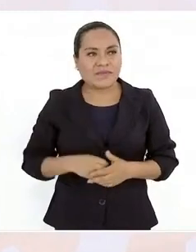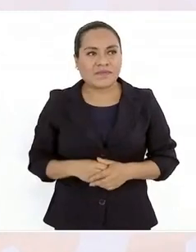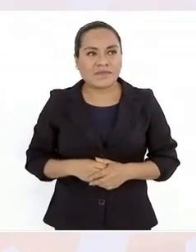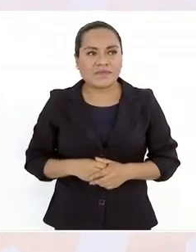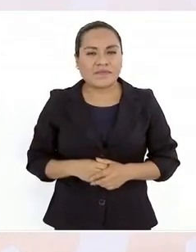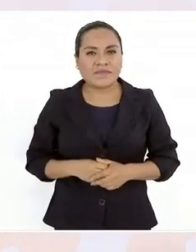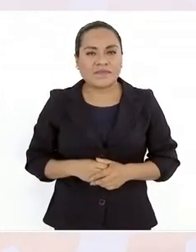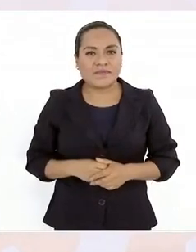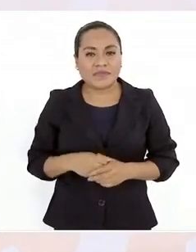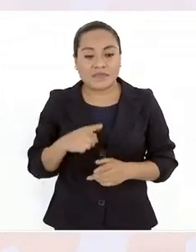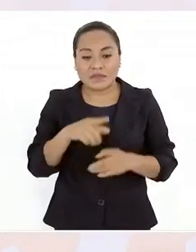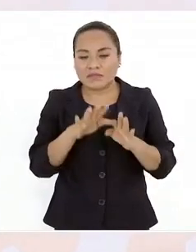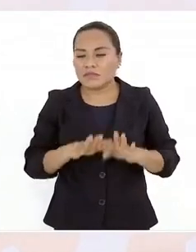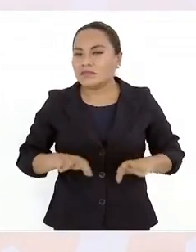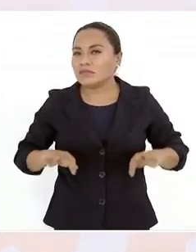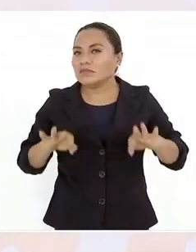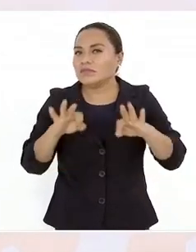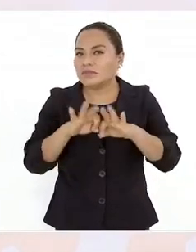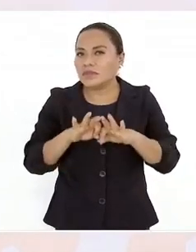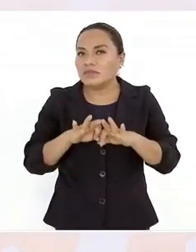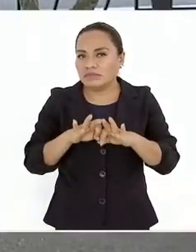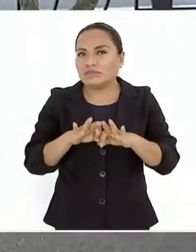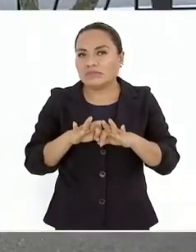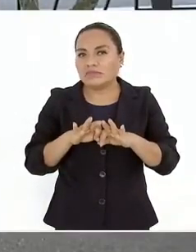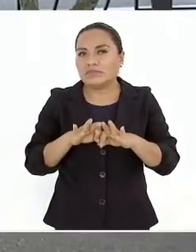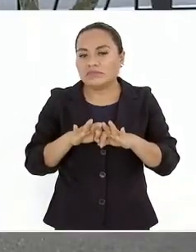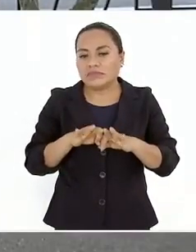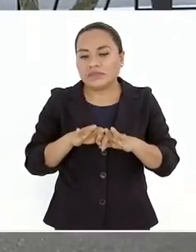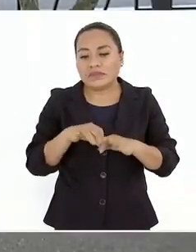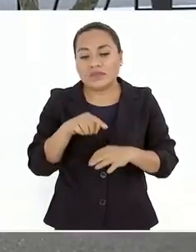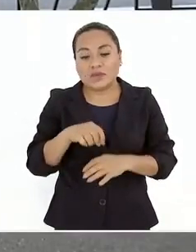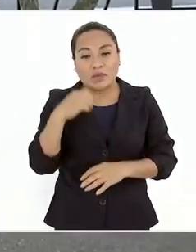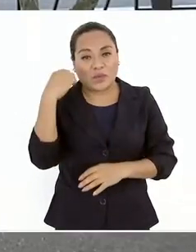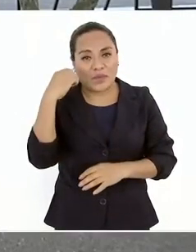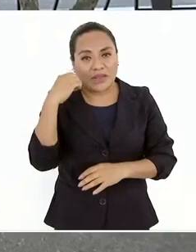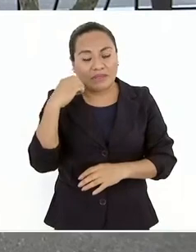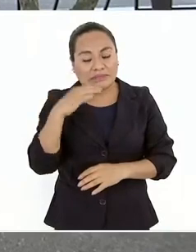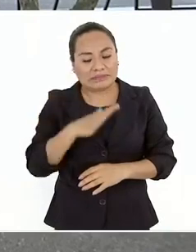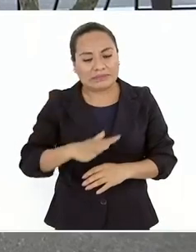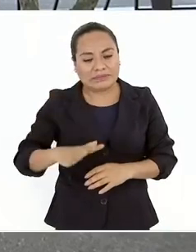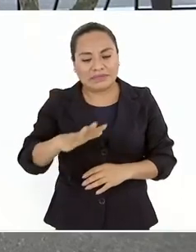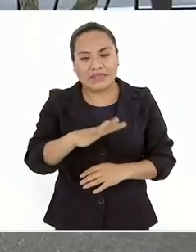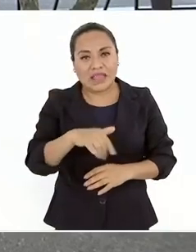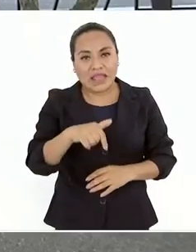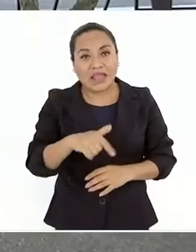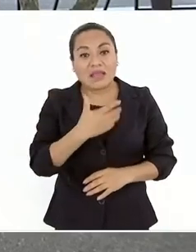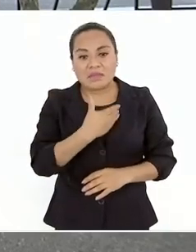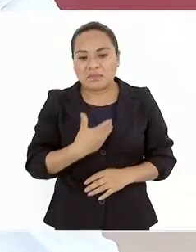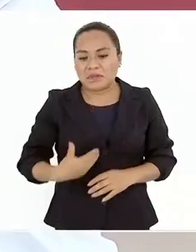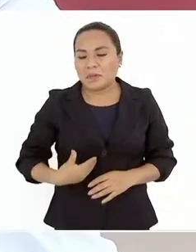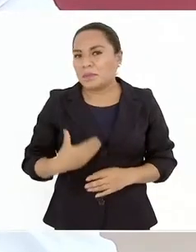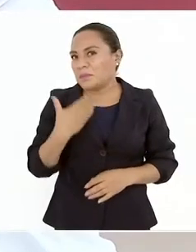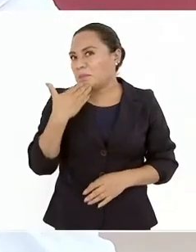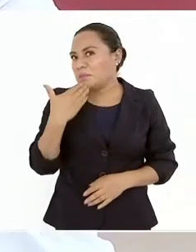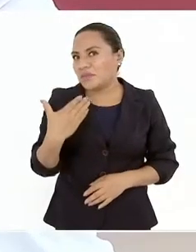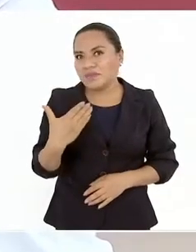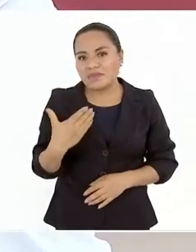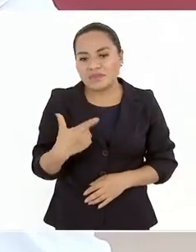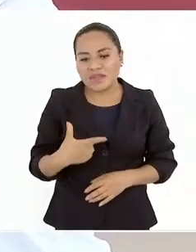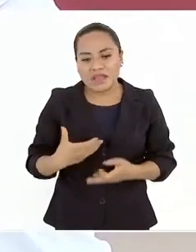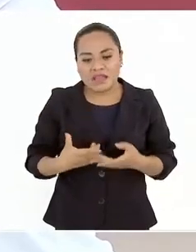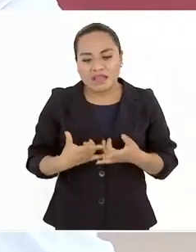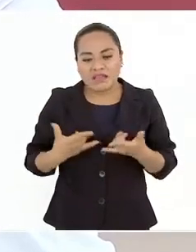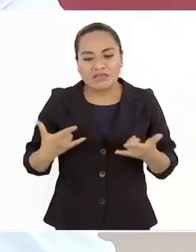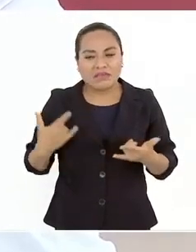el más importante de todos los oaxaqueños y el mejor presidente que ha habido en la historia de